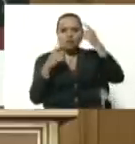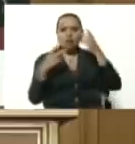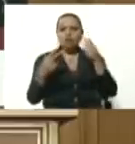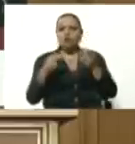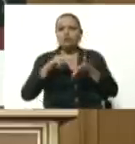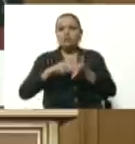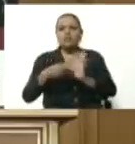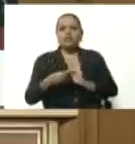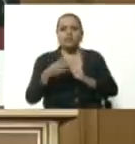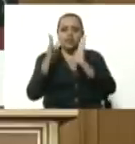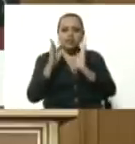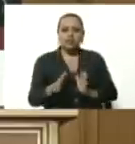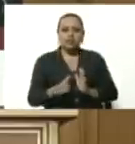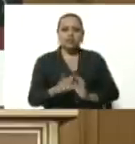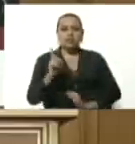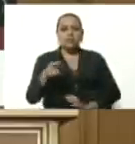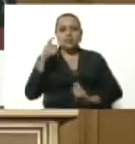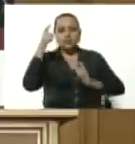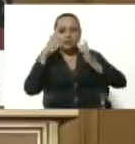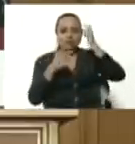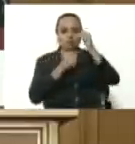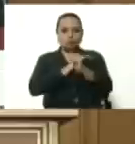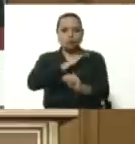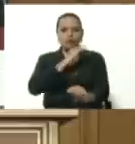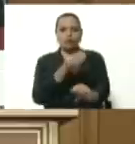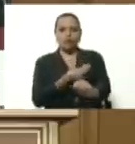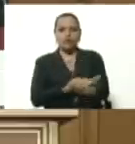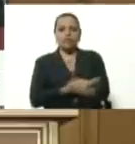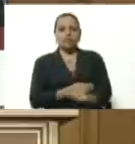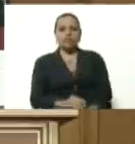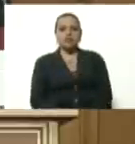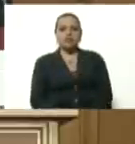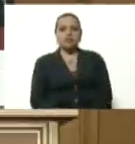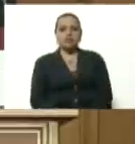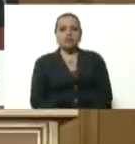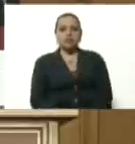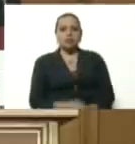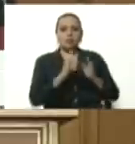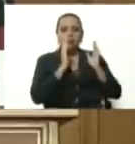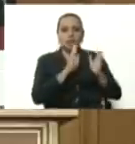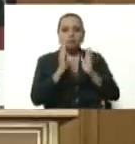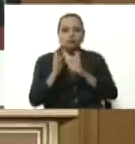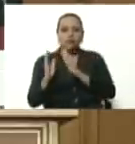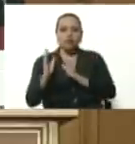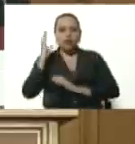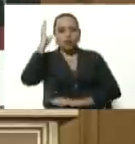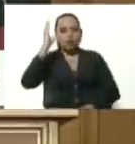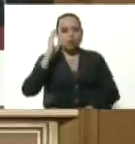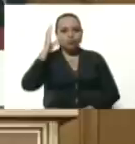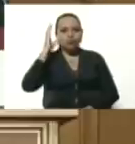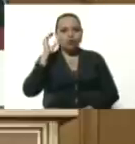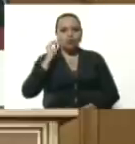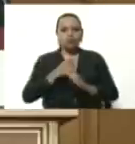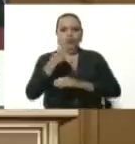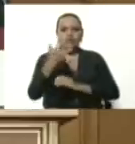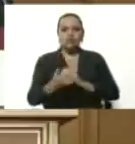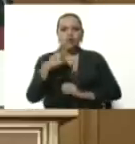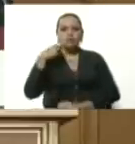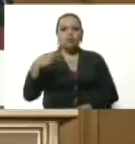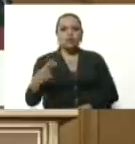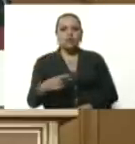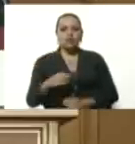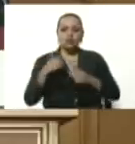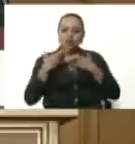solamente existe, sino que el chavismo es una fuerza organizada, consciente, como un proyecto político que nos